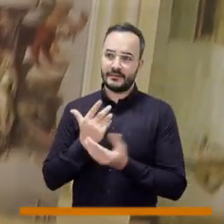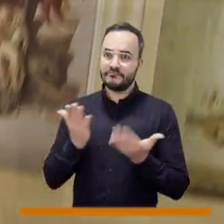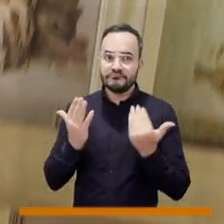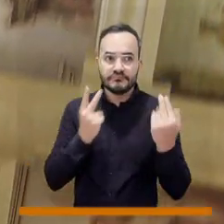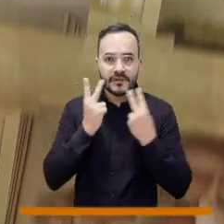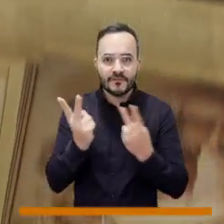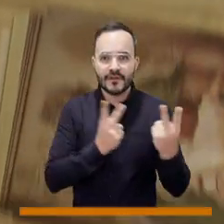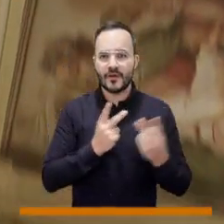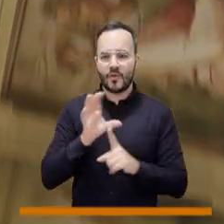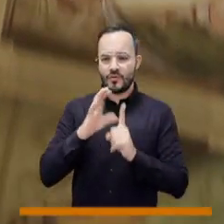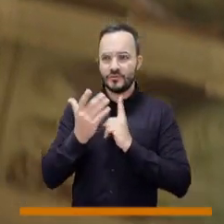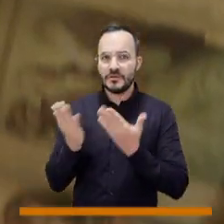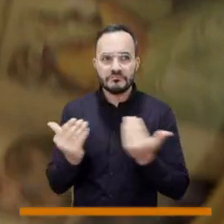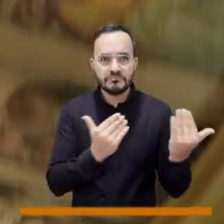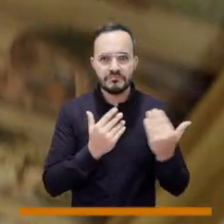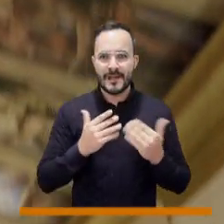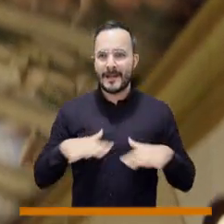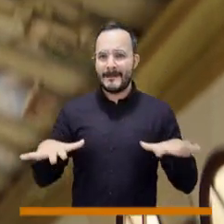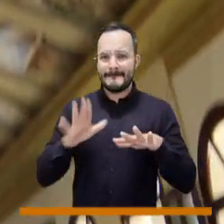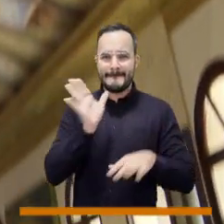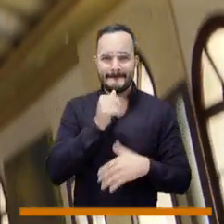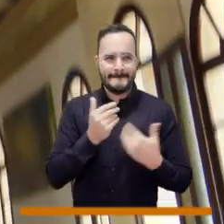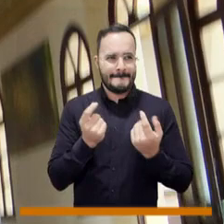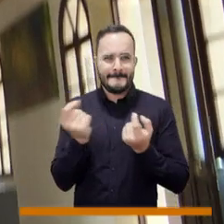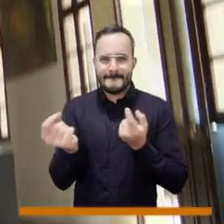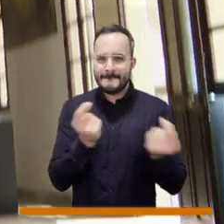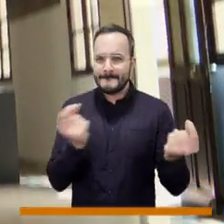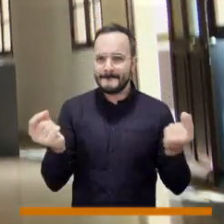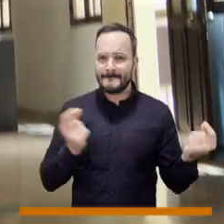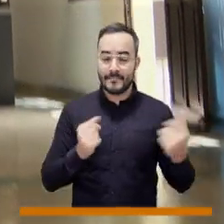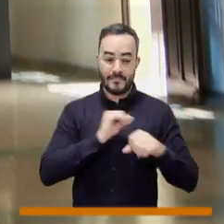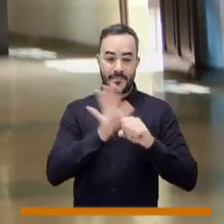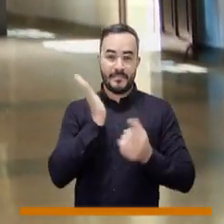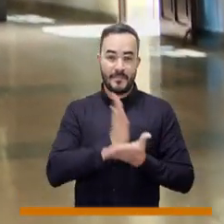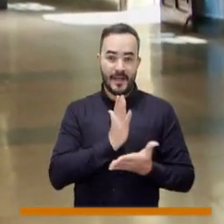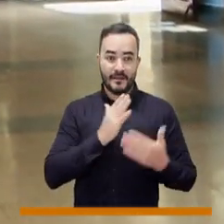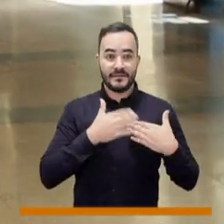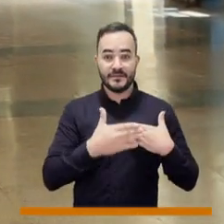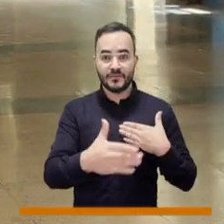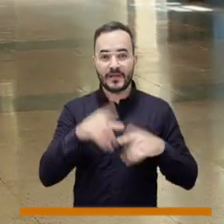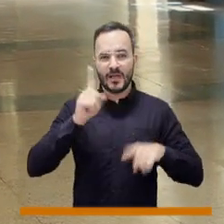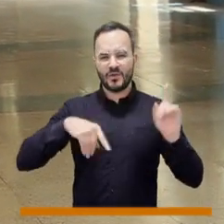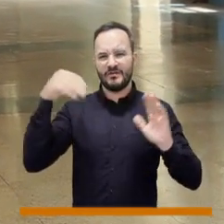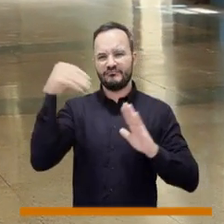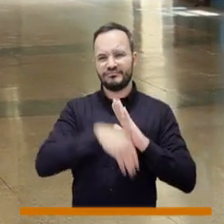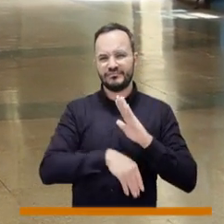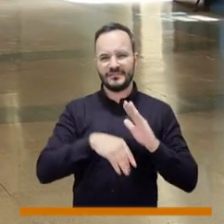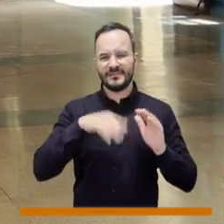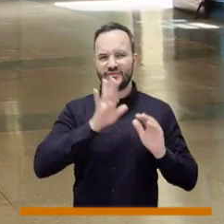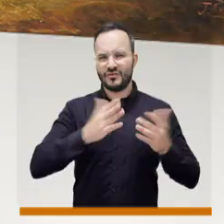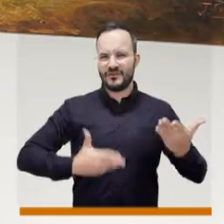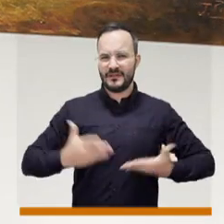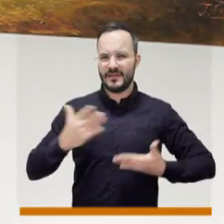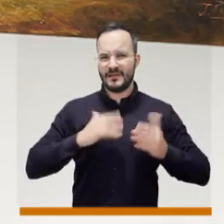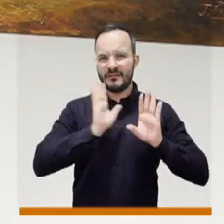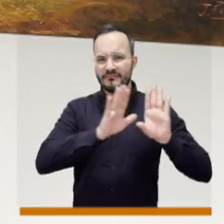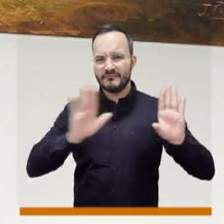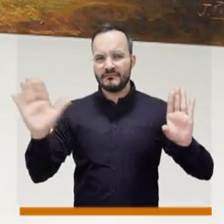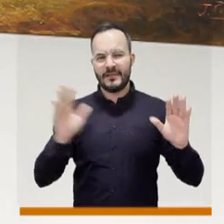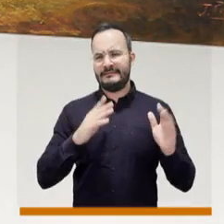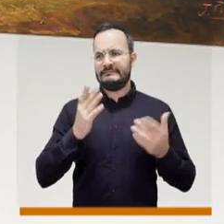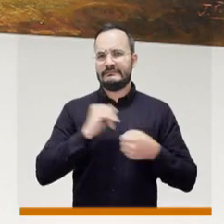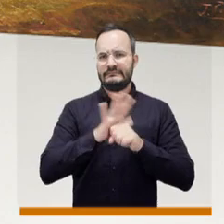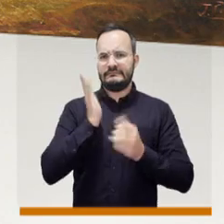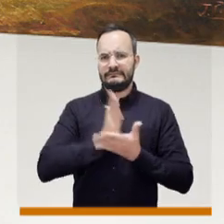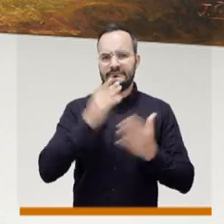y la cultura. Y después del tema de pandemia, muchas galerías cerraron porque quebraron. Entonces necesitamos esos espacios. Y aquí se crearon